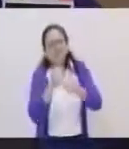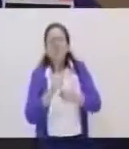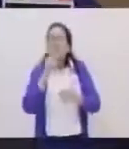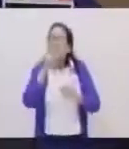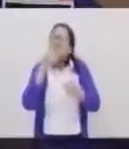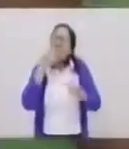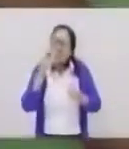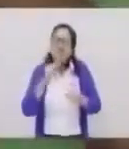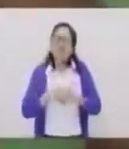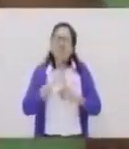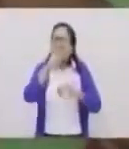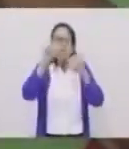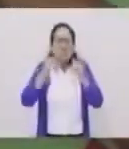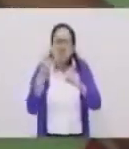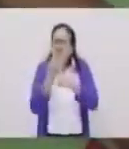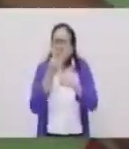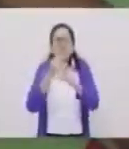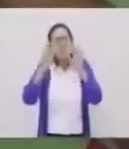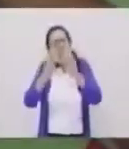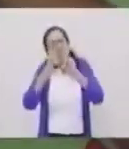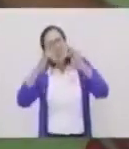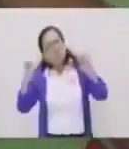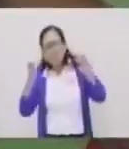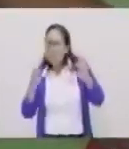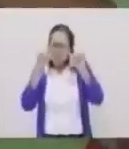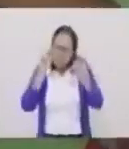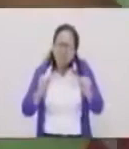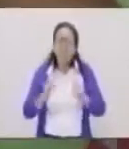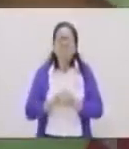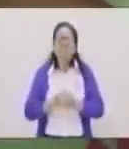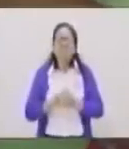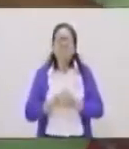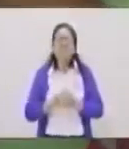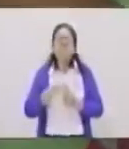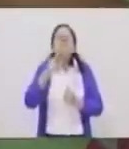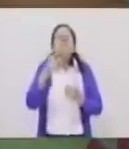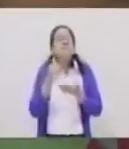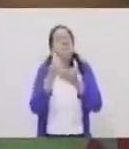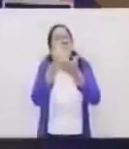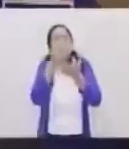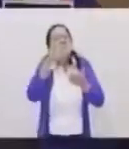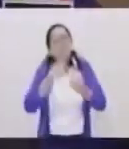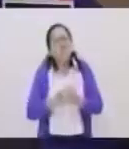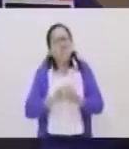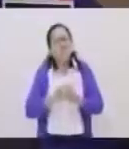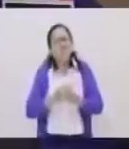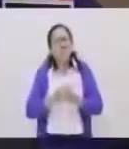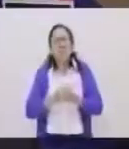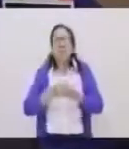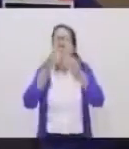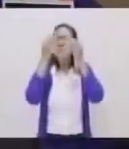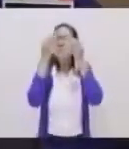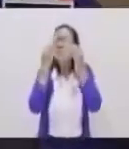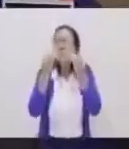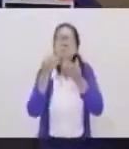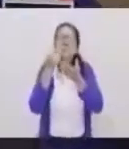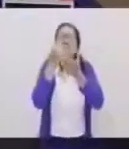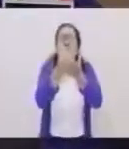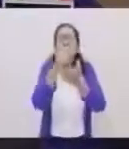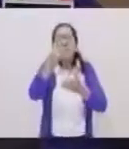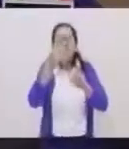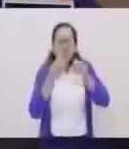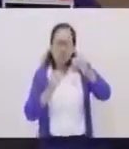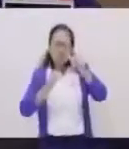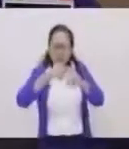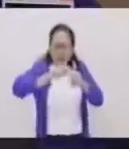dije anteriormente, puedes utilizar papel periódico también. Esto sin duda te ayudará a mejorar de mil maneras tu aprestamiento